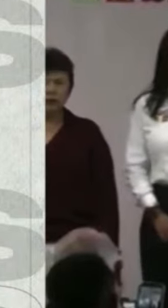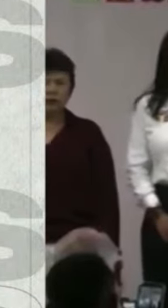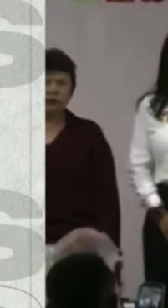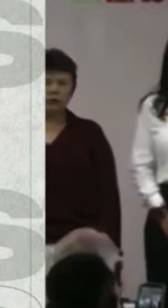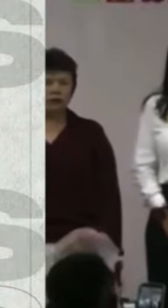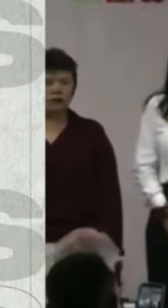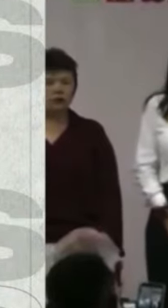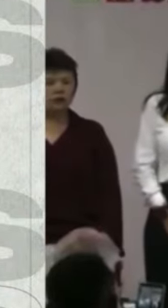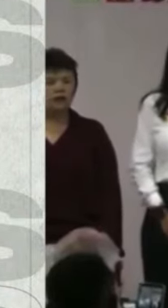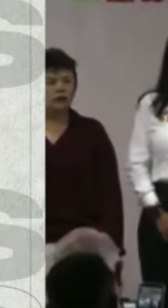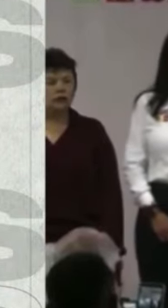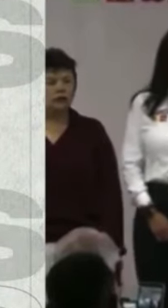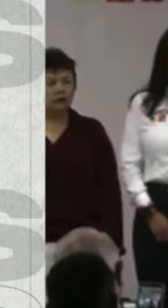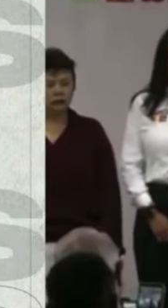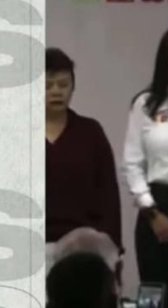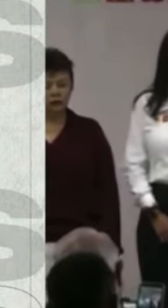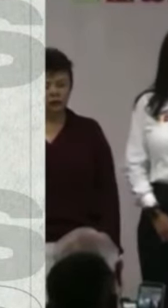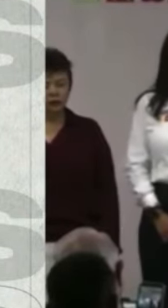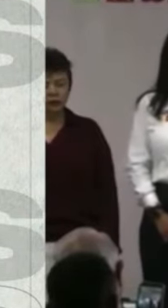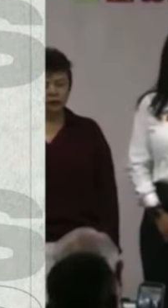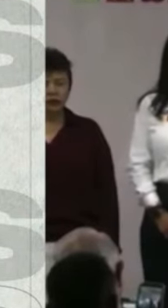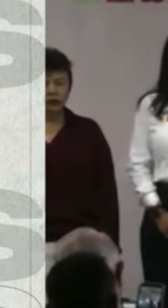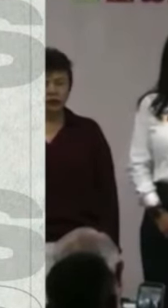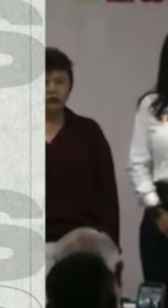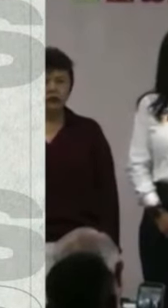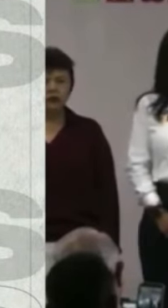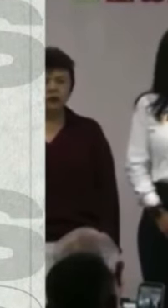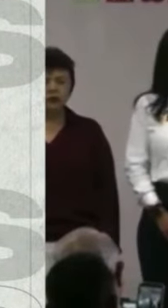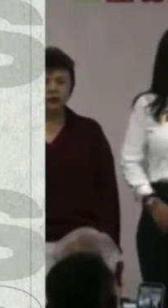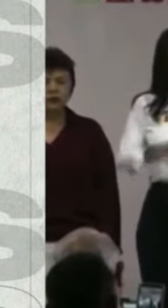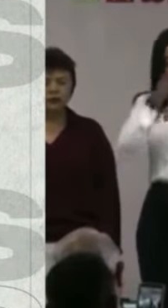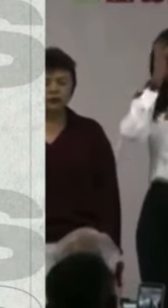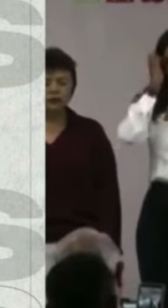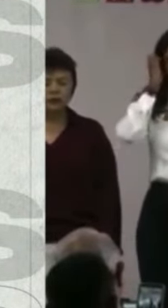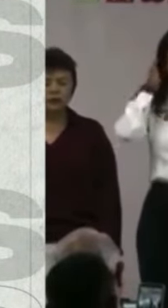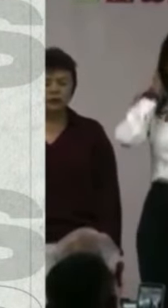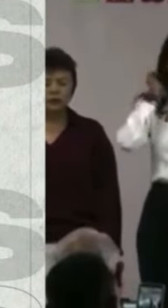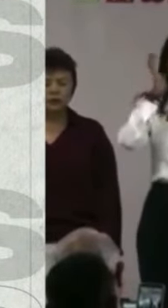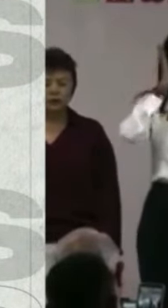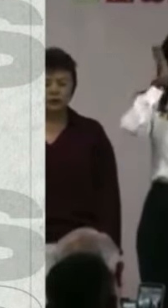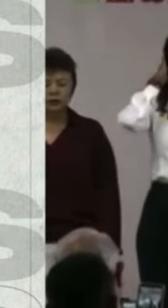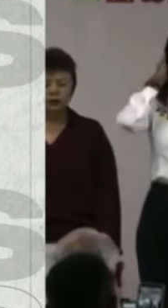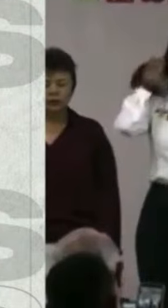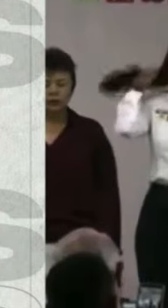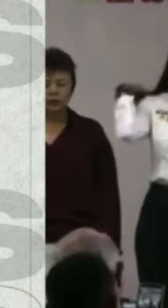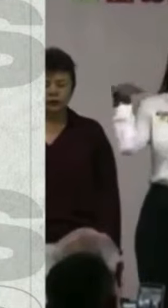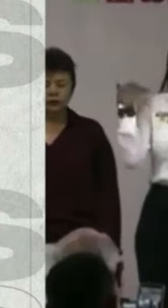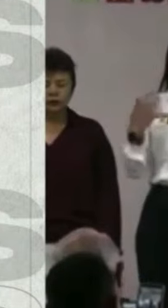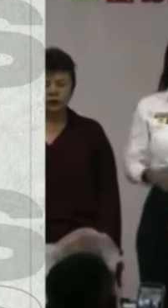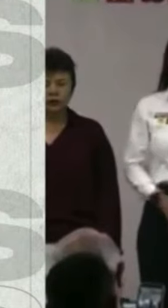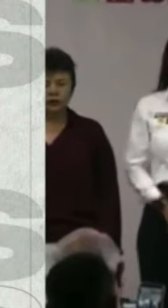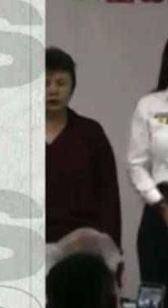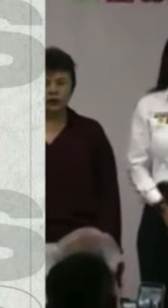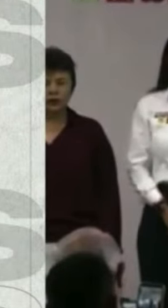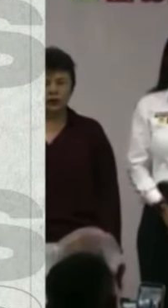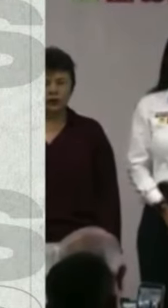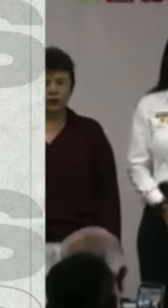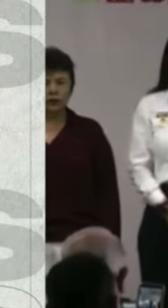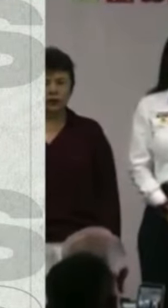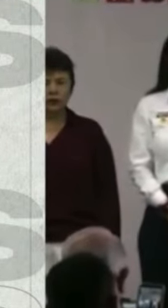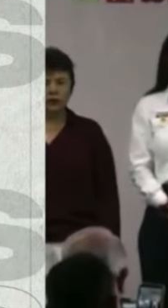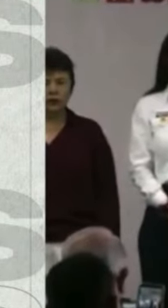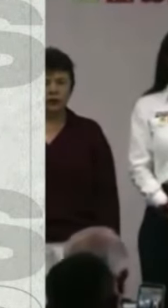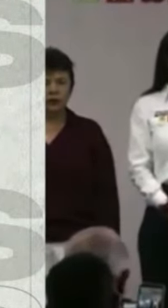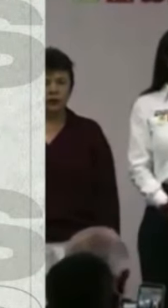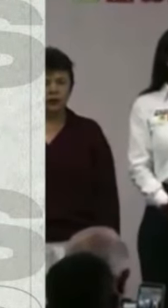otro comunicado el día de hoy en donde dice que Define el tribunal que defina la siguiente instancia para ver